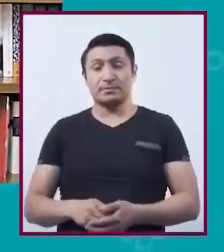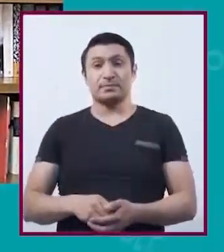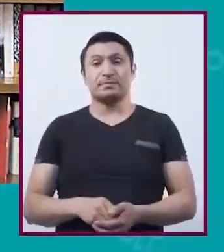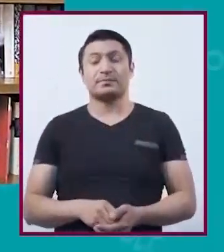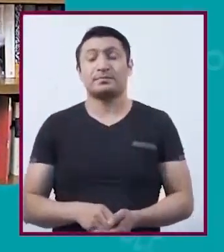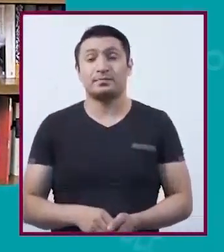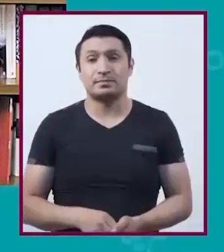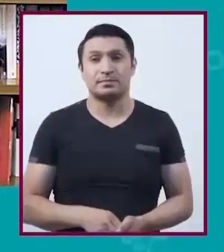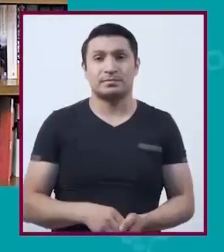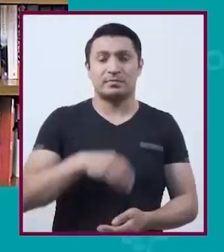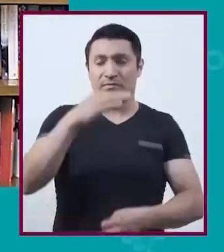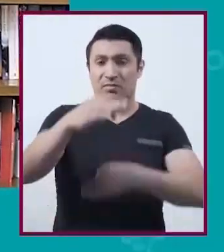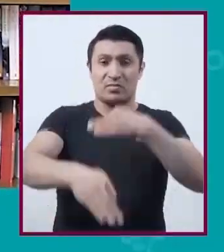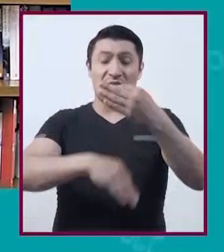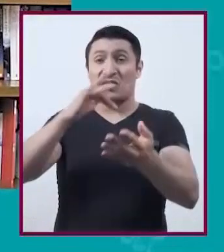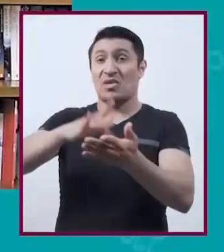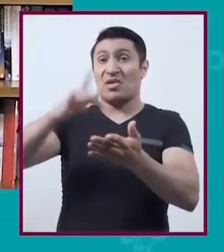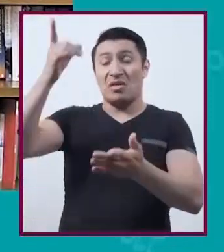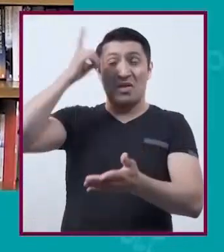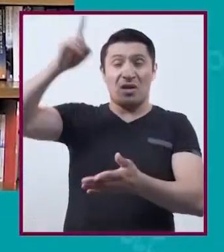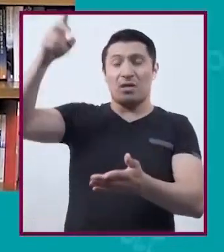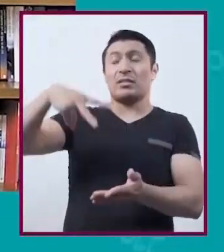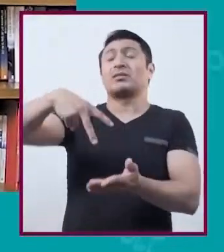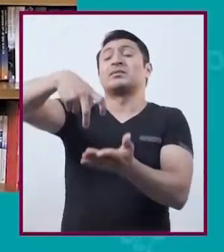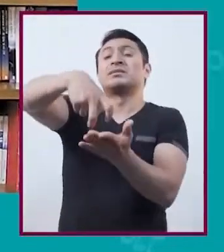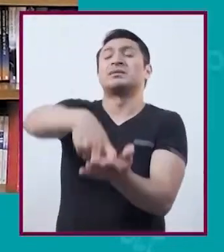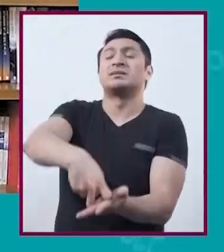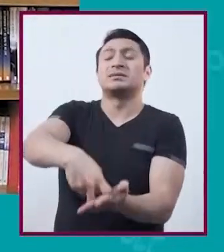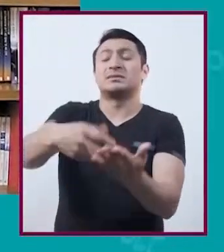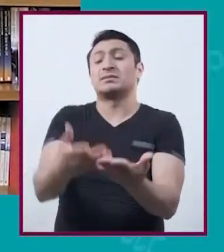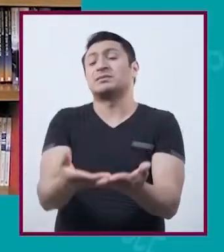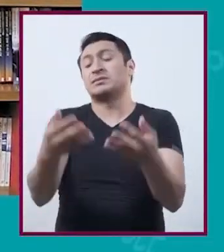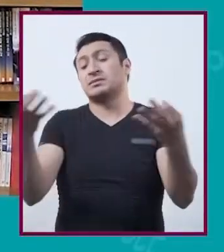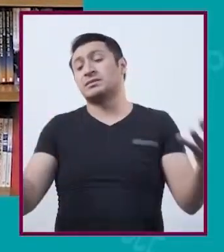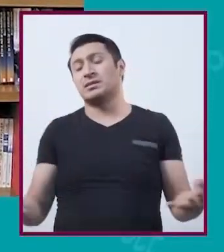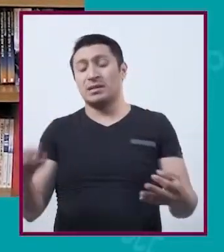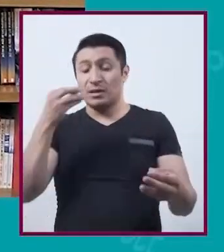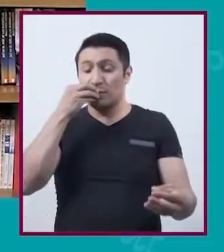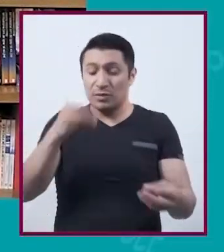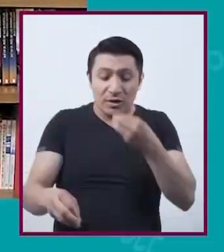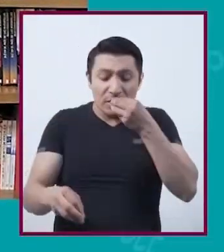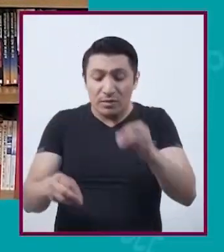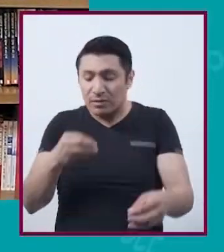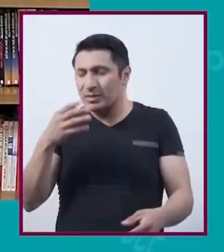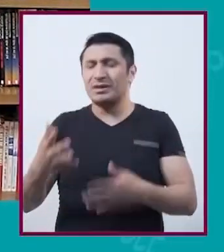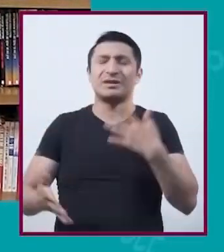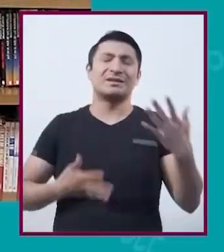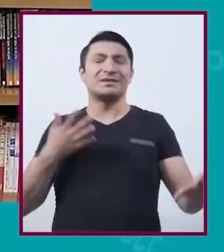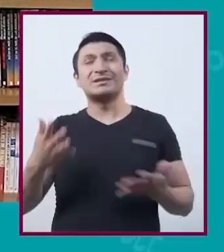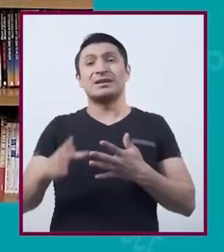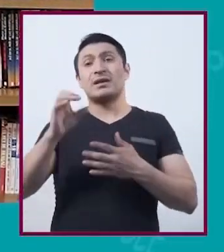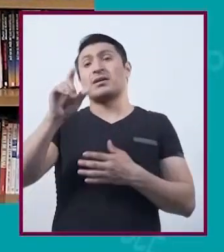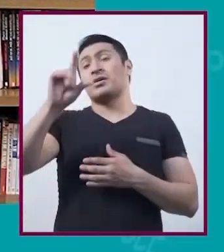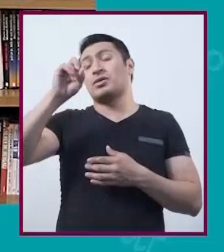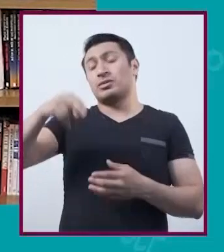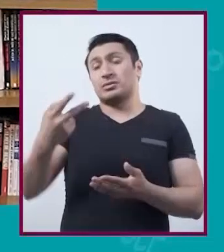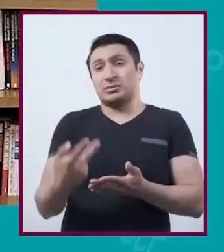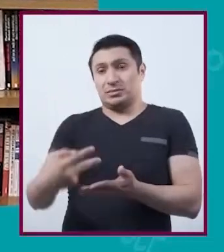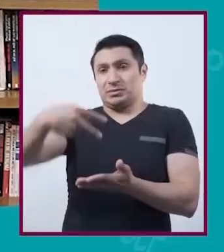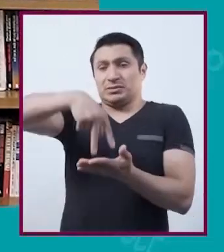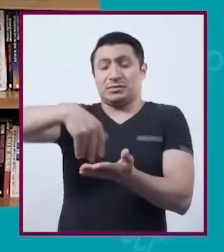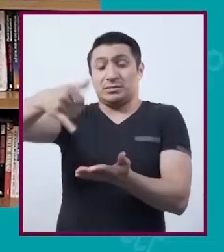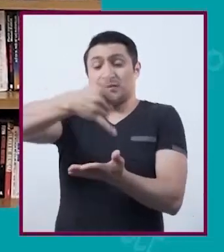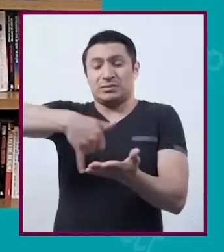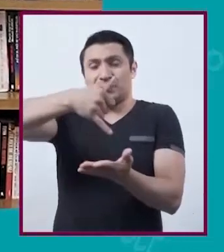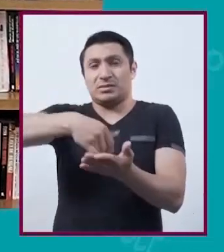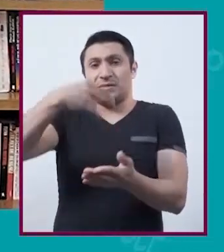y besándola con lágrimas de alegría, Colón se levantó y puso a la isla el nombre de San Salvador. Después tomó posesión de ella